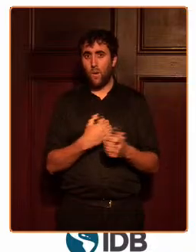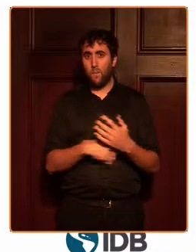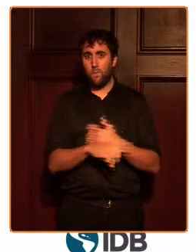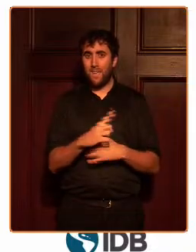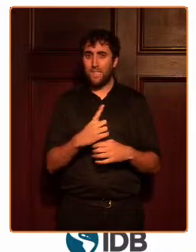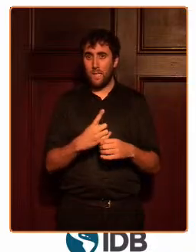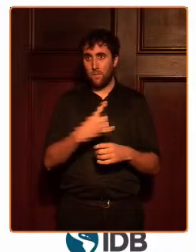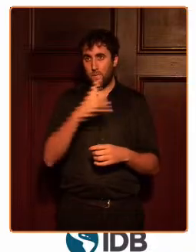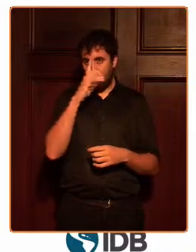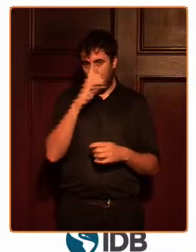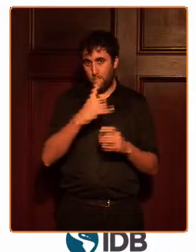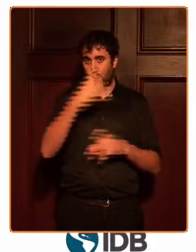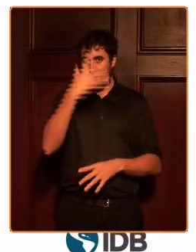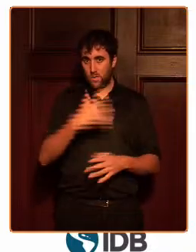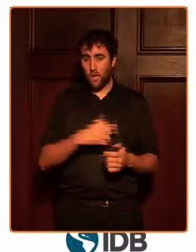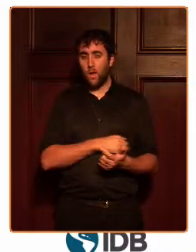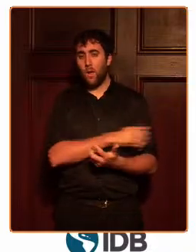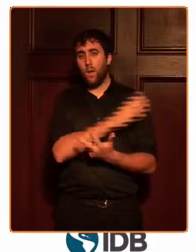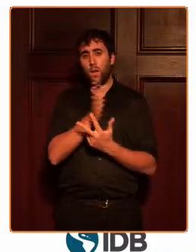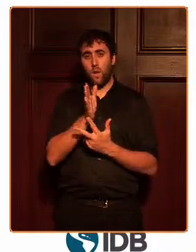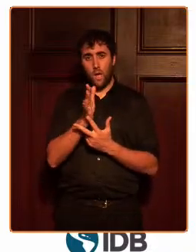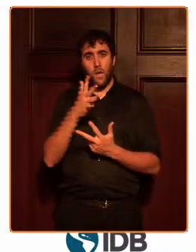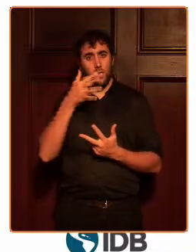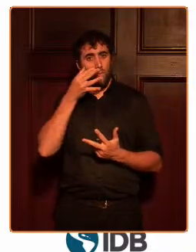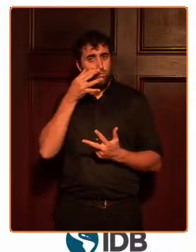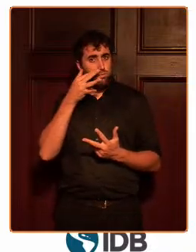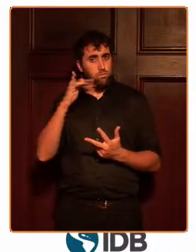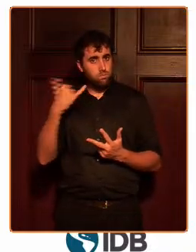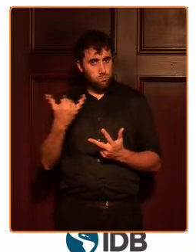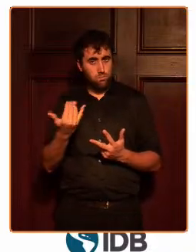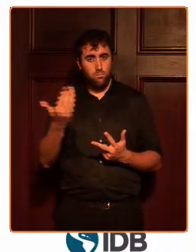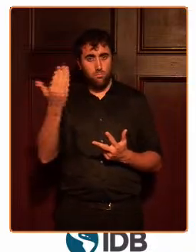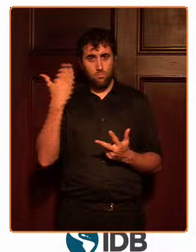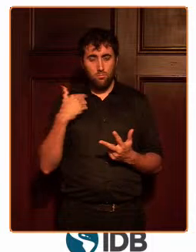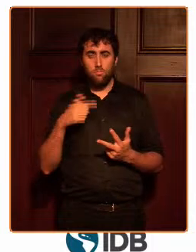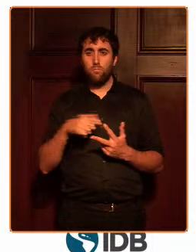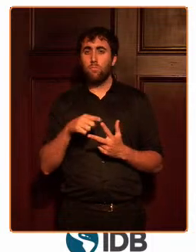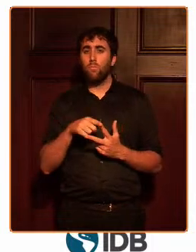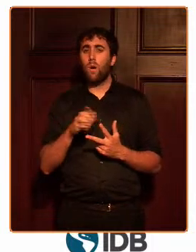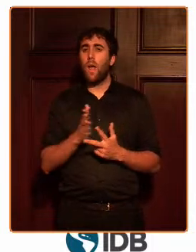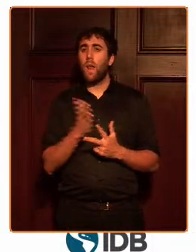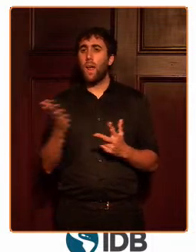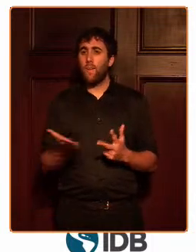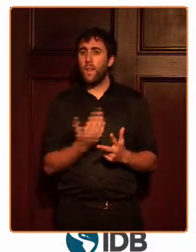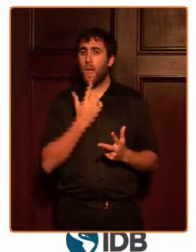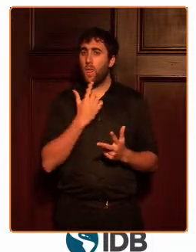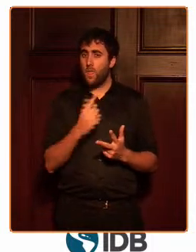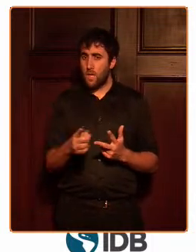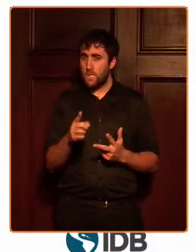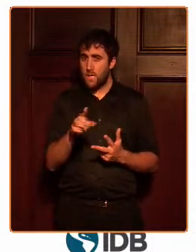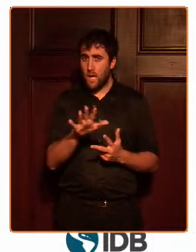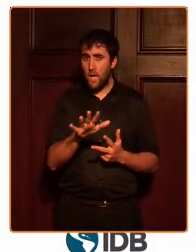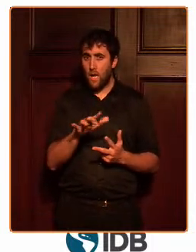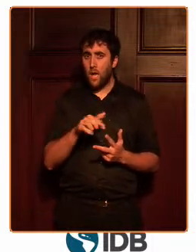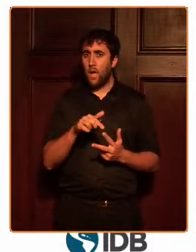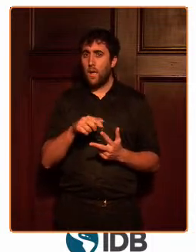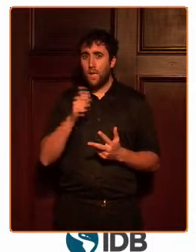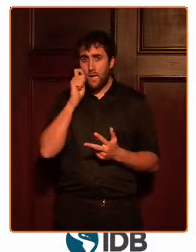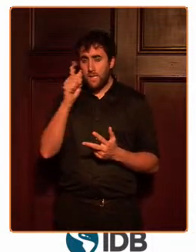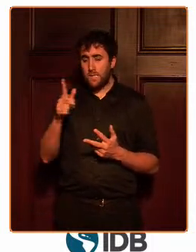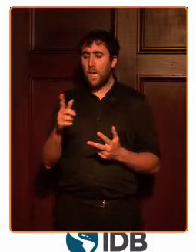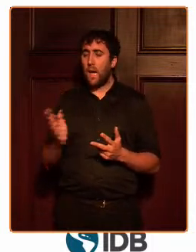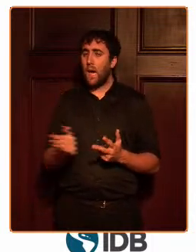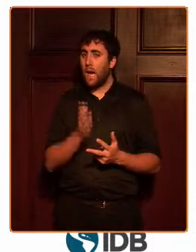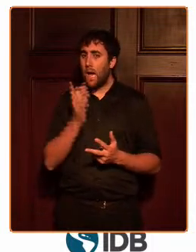mayores cualificaciones, pero tenemos evidencia reciente también de Delacqua o de Tomlinson que dicen que la inteligencia